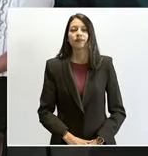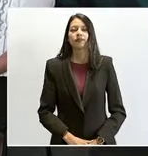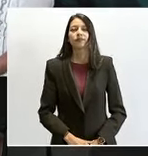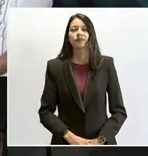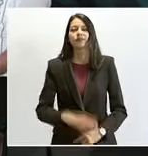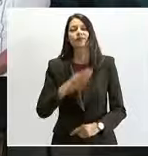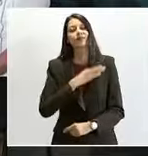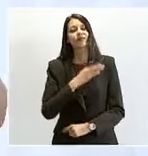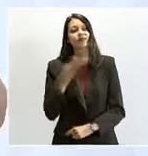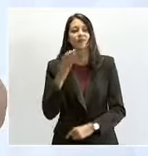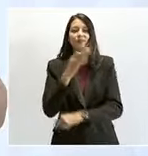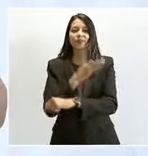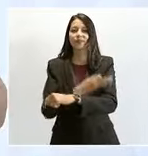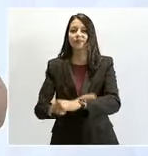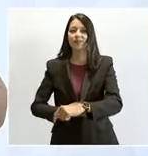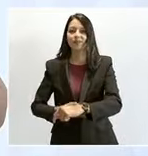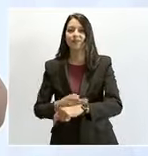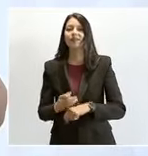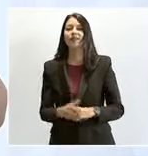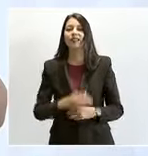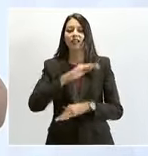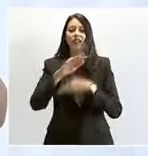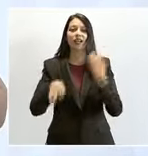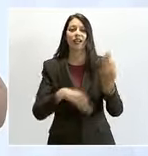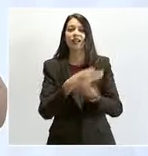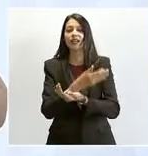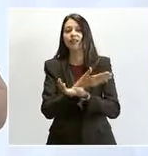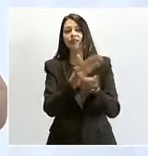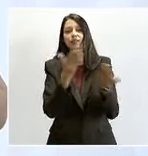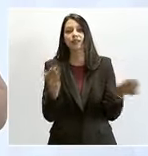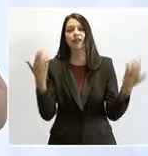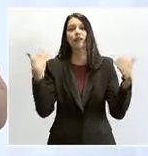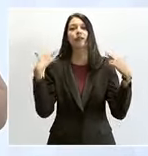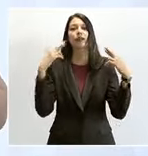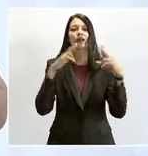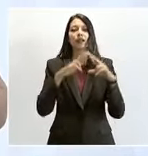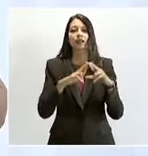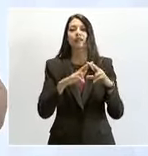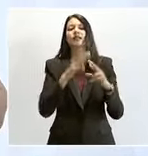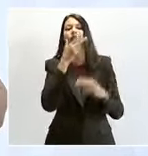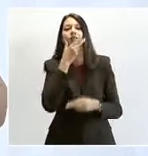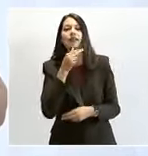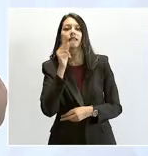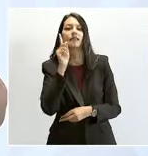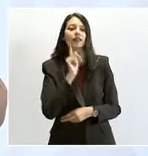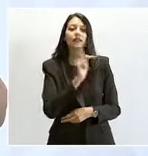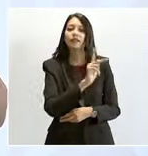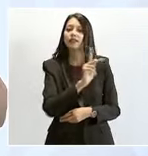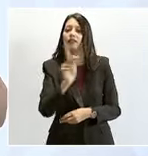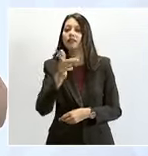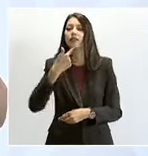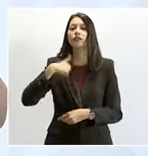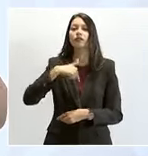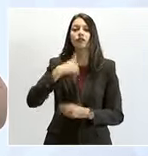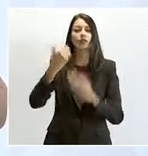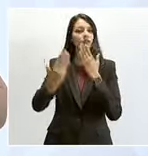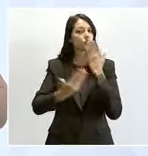Muy buenas tardes a todos ustedes maestros maestras nuestros estudiantes